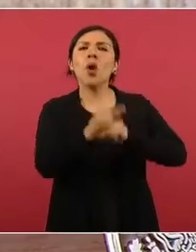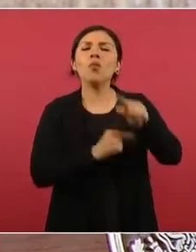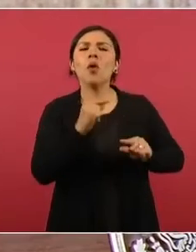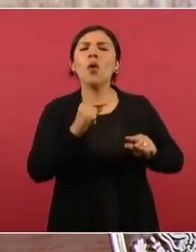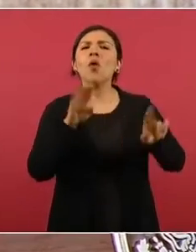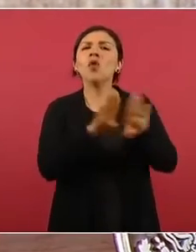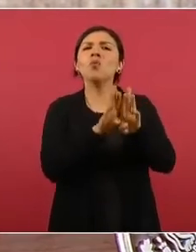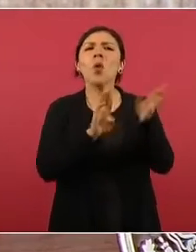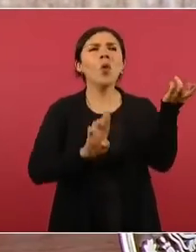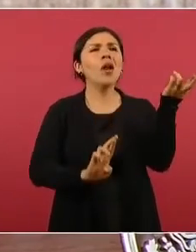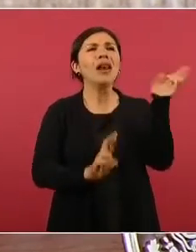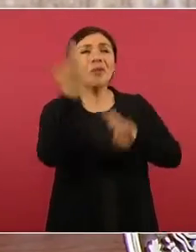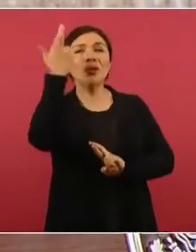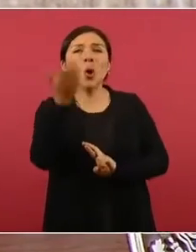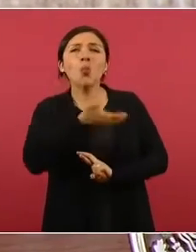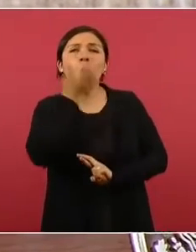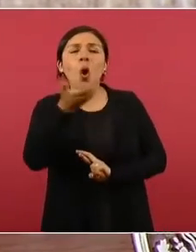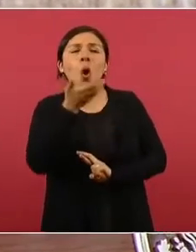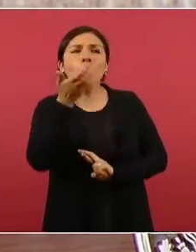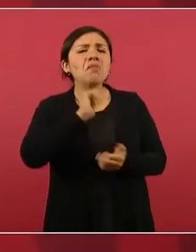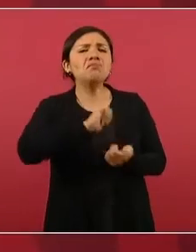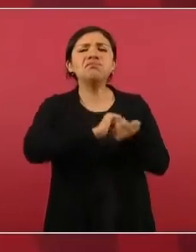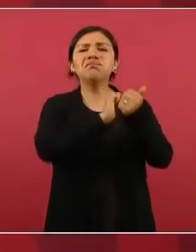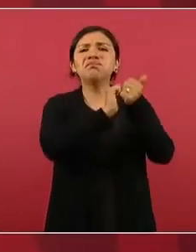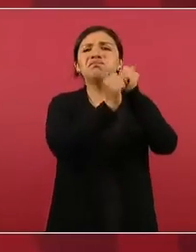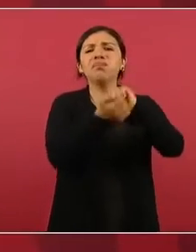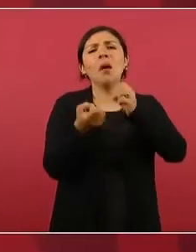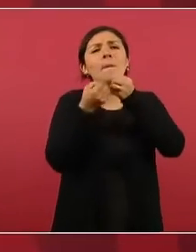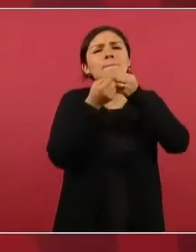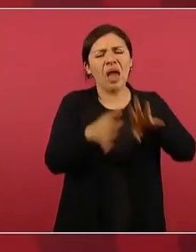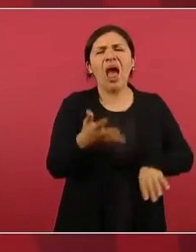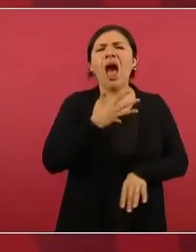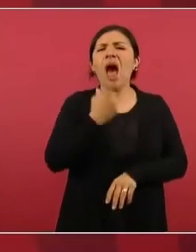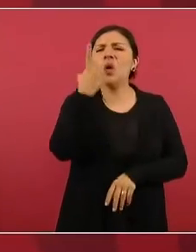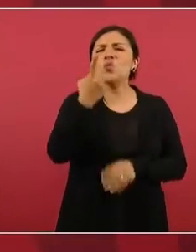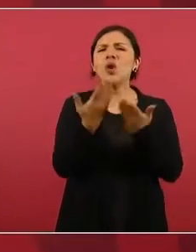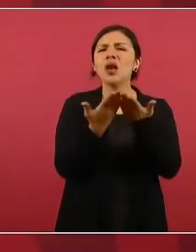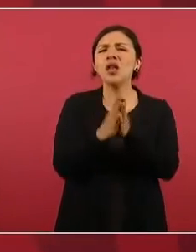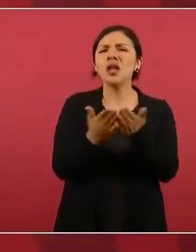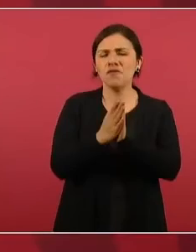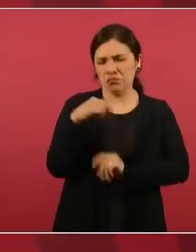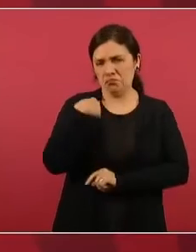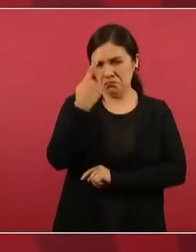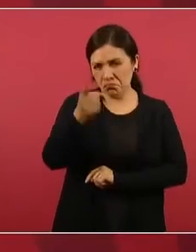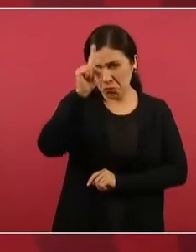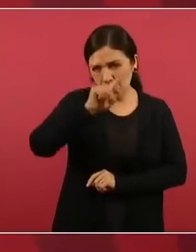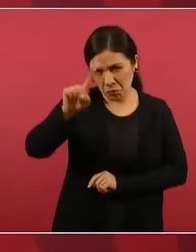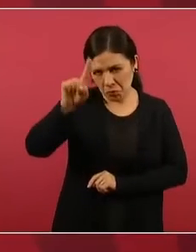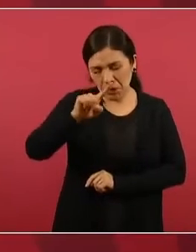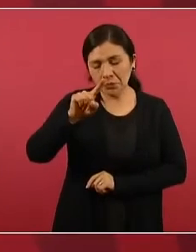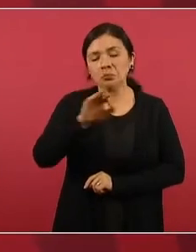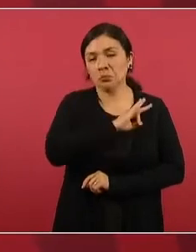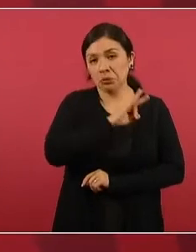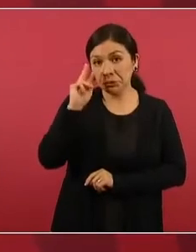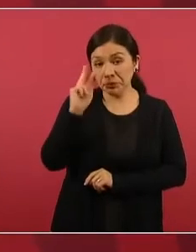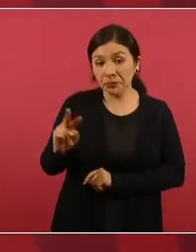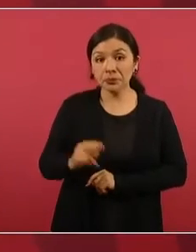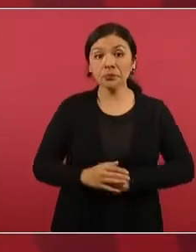esencia revolucionaria. Hay un texto que recomiendo mucho